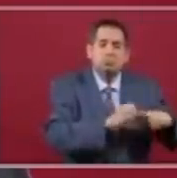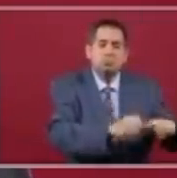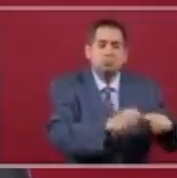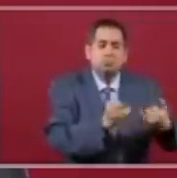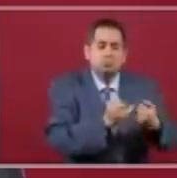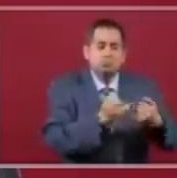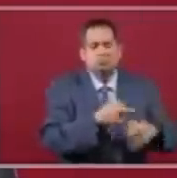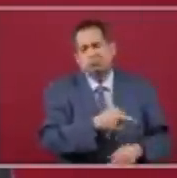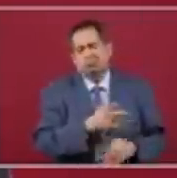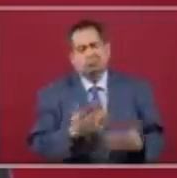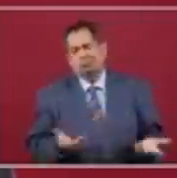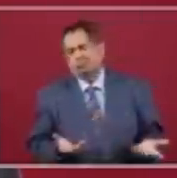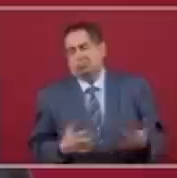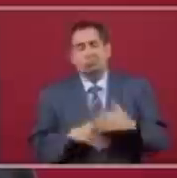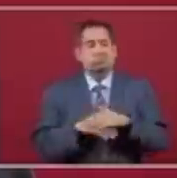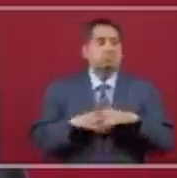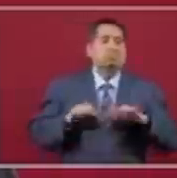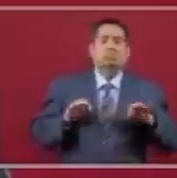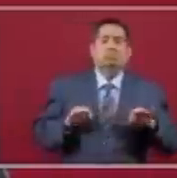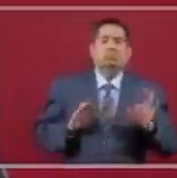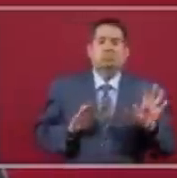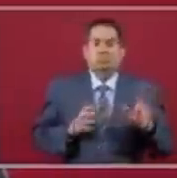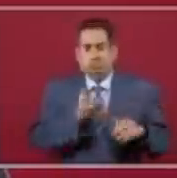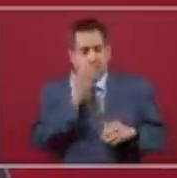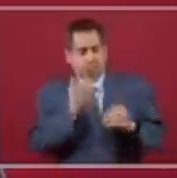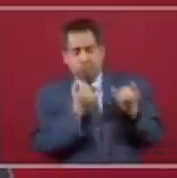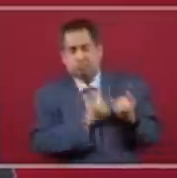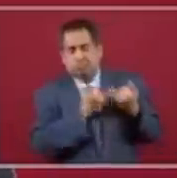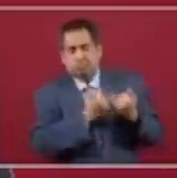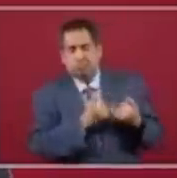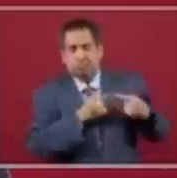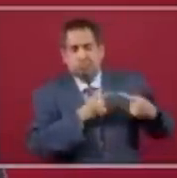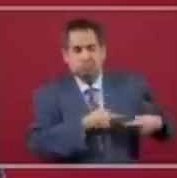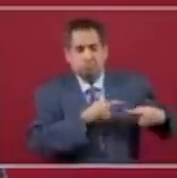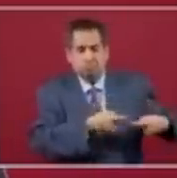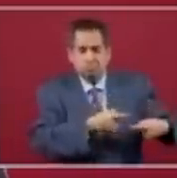decir, es conservar, que sigan las